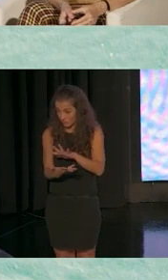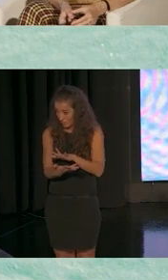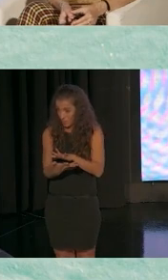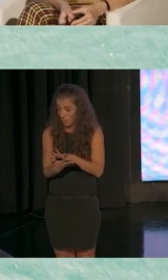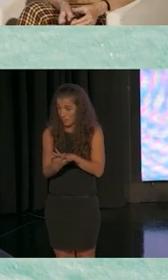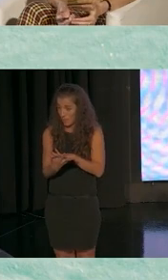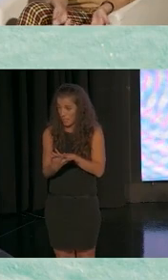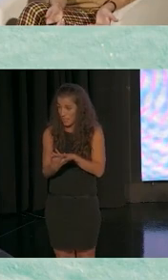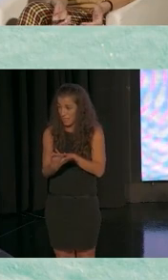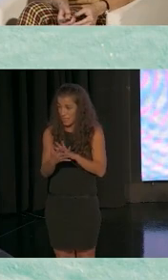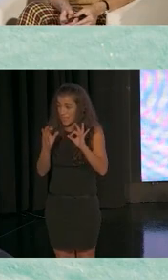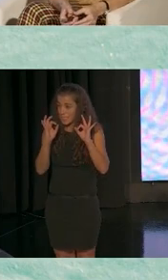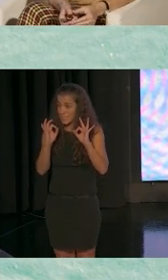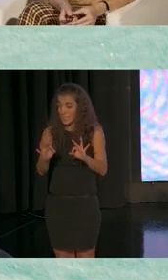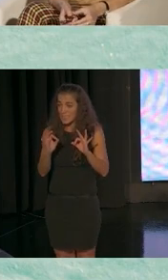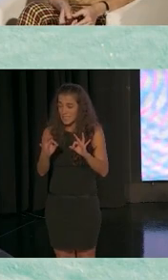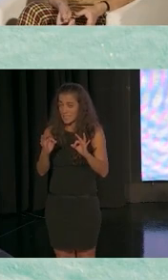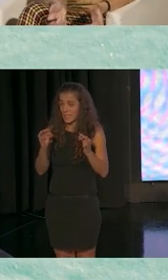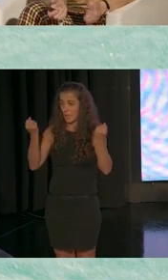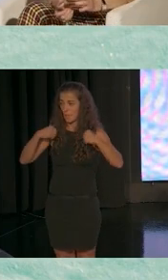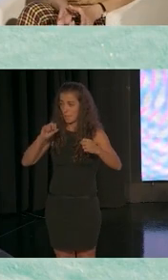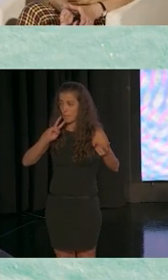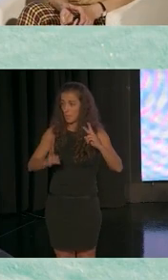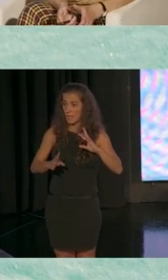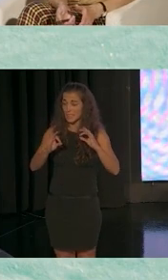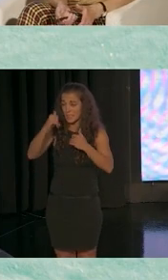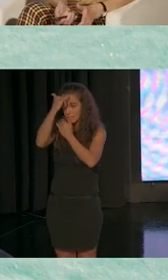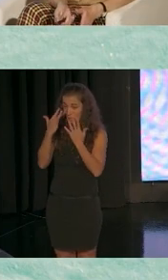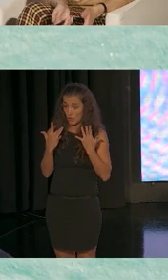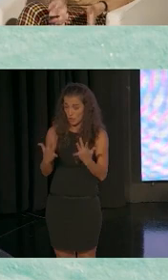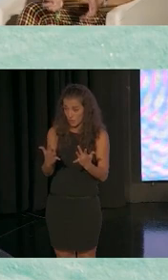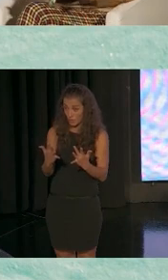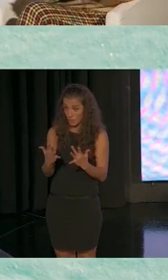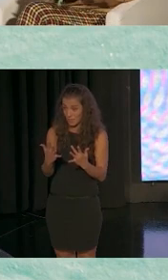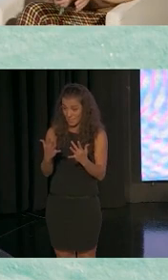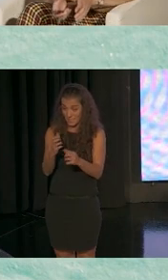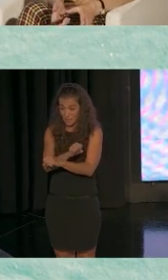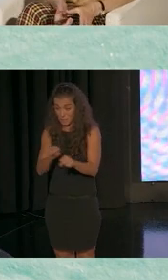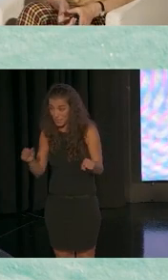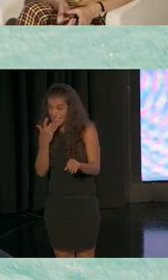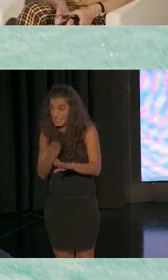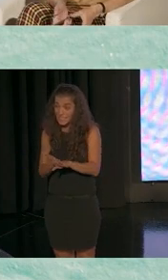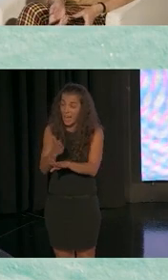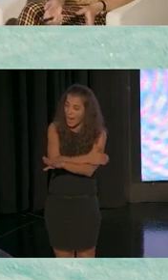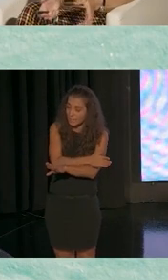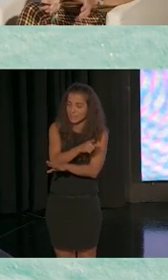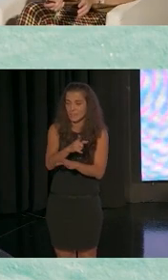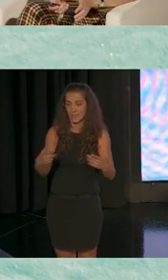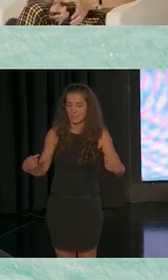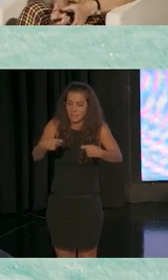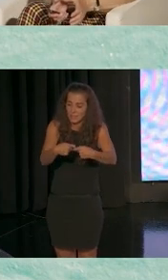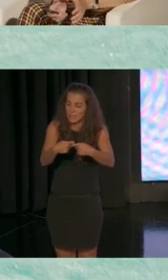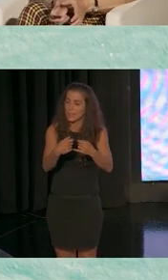eh de las prácticas de atención temprana sin que ese proyecto de transformación incluya también un proyecto de